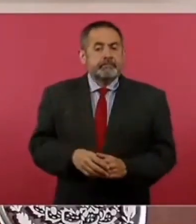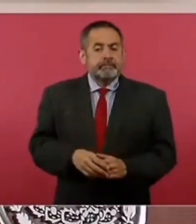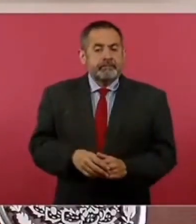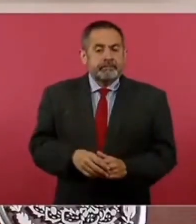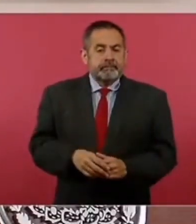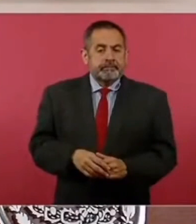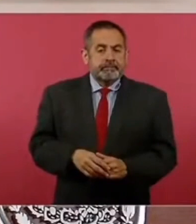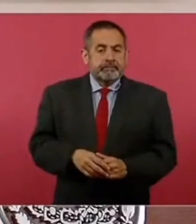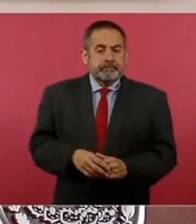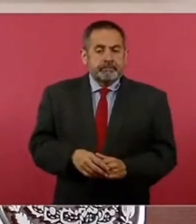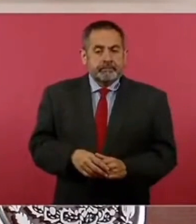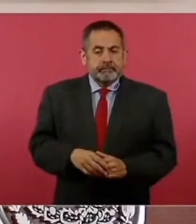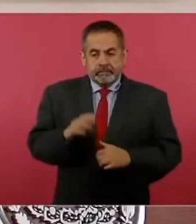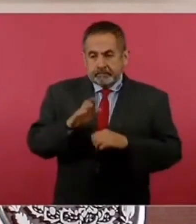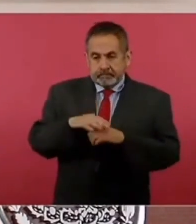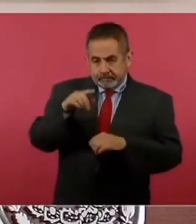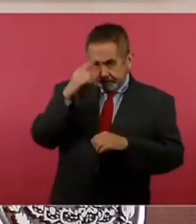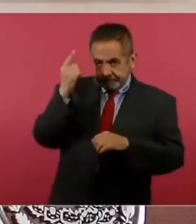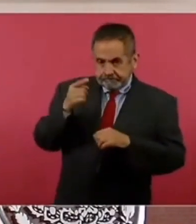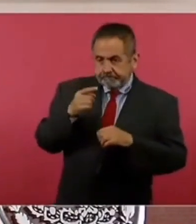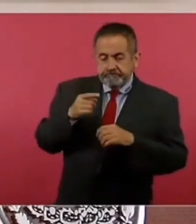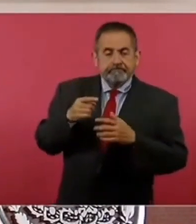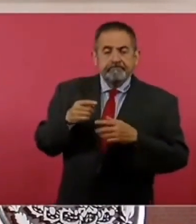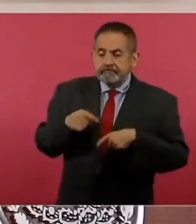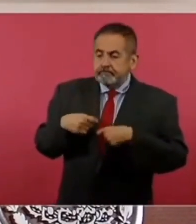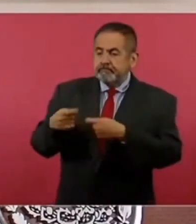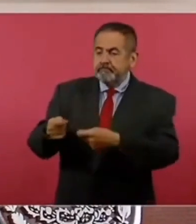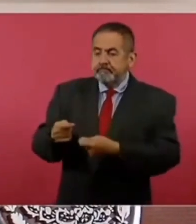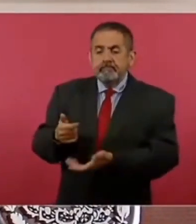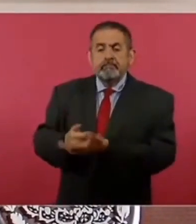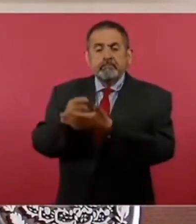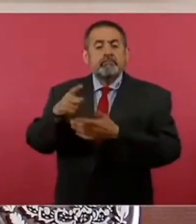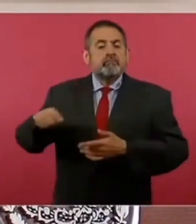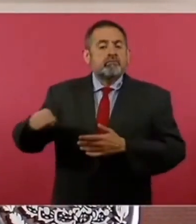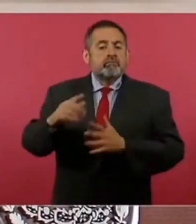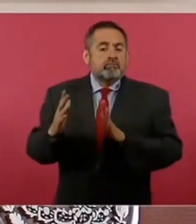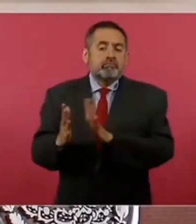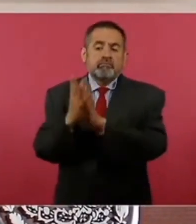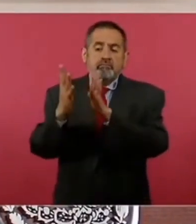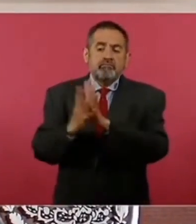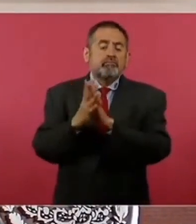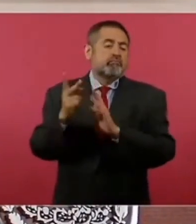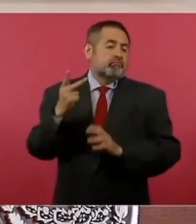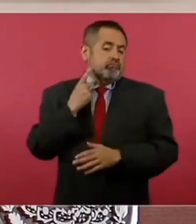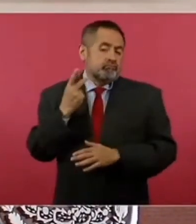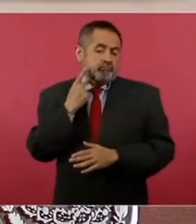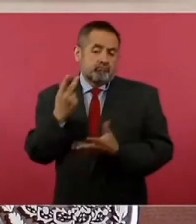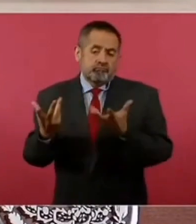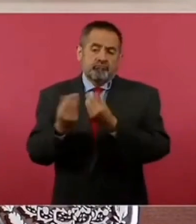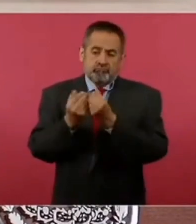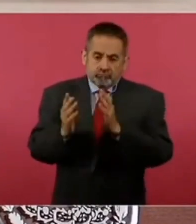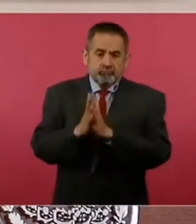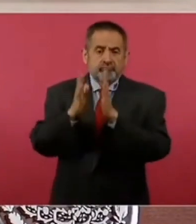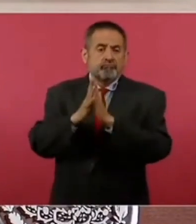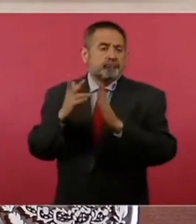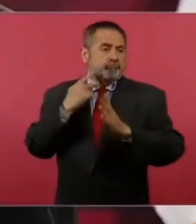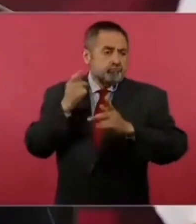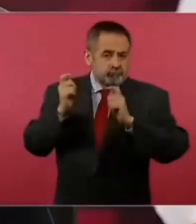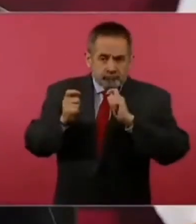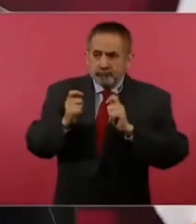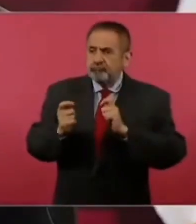se facilite la participación política de los migrantes porque